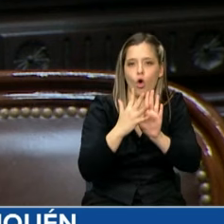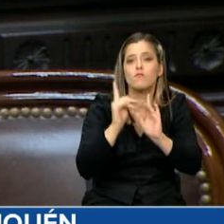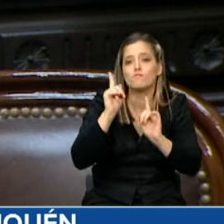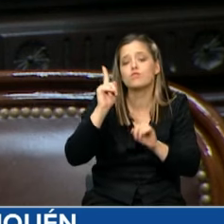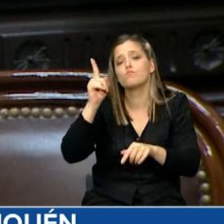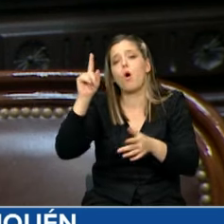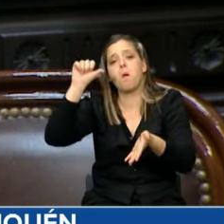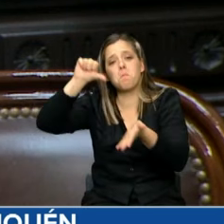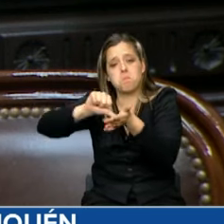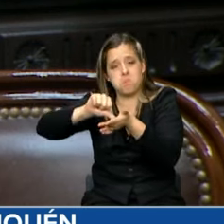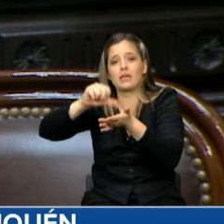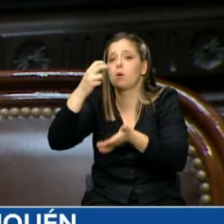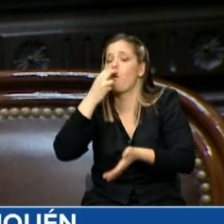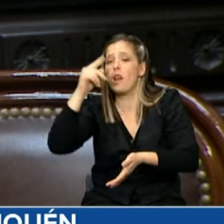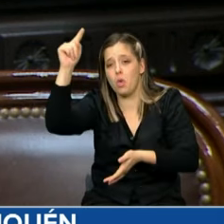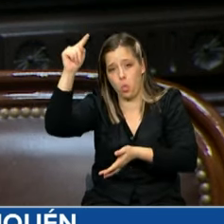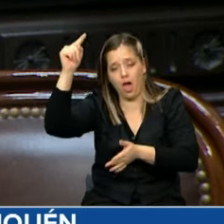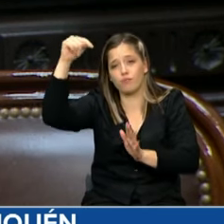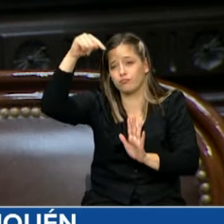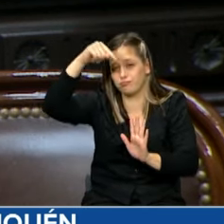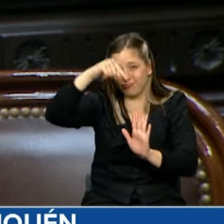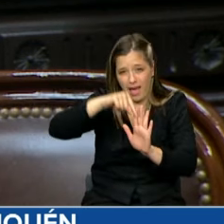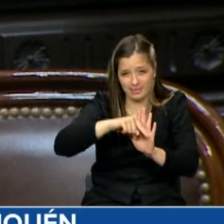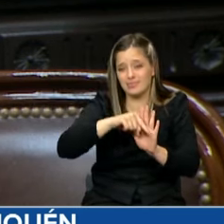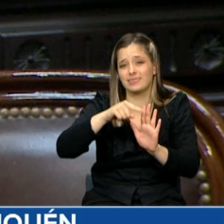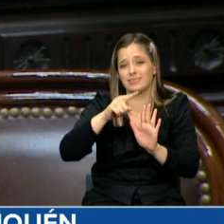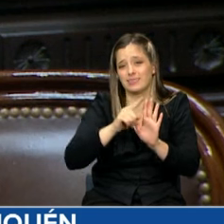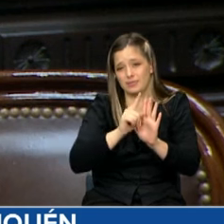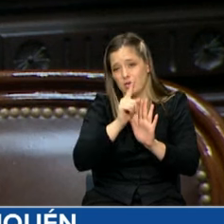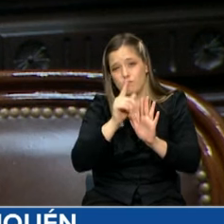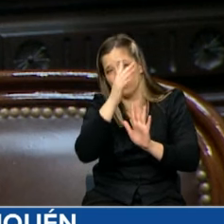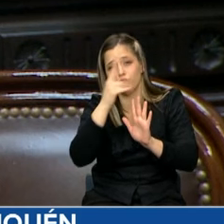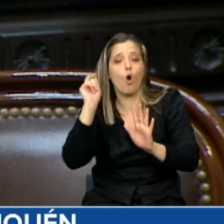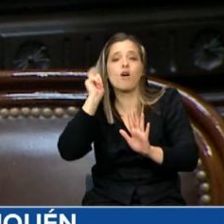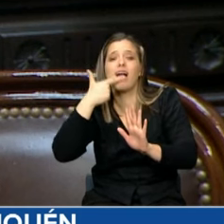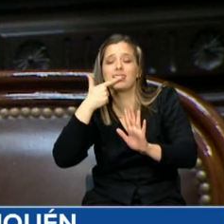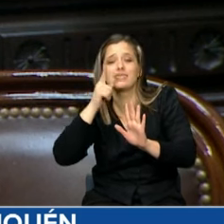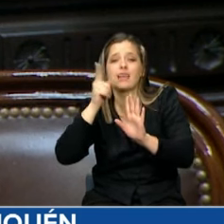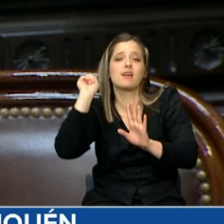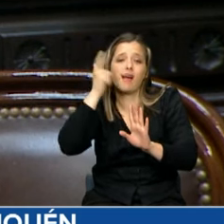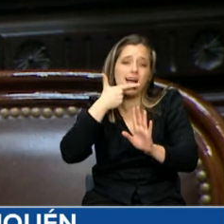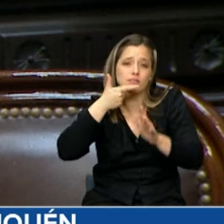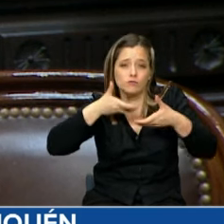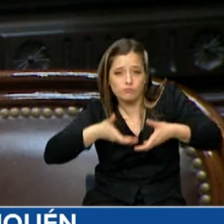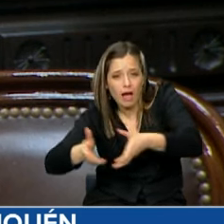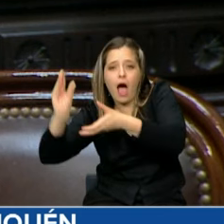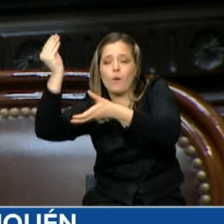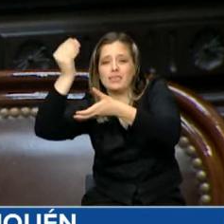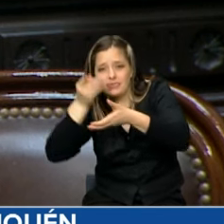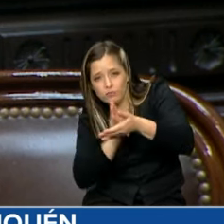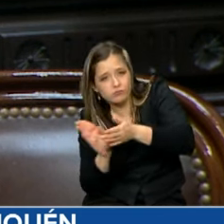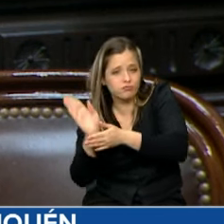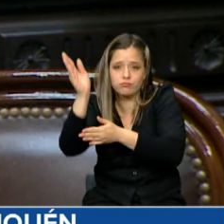Bolivia poder salir con nuestro gas usando los gasoductos de Bolivia hacia Brasil abastecer a partir del